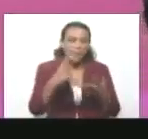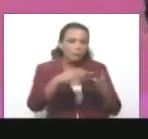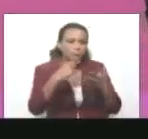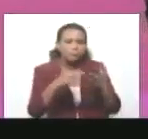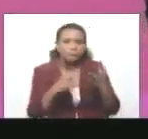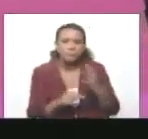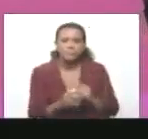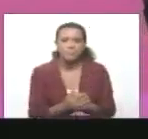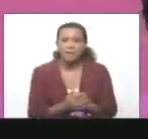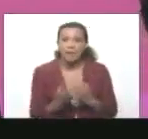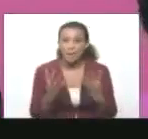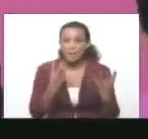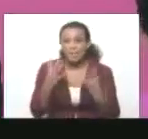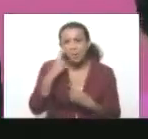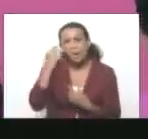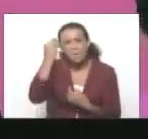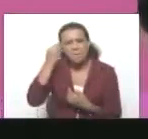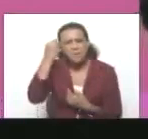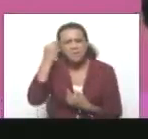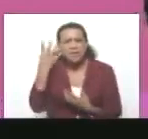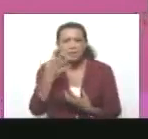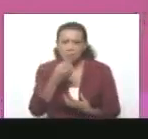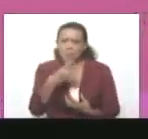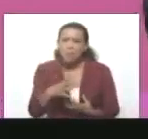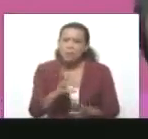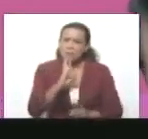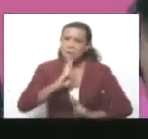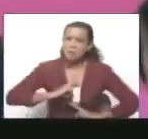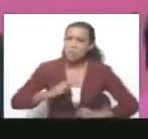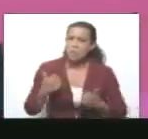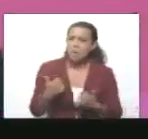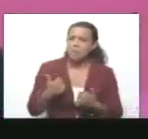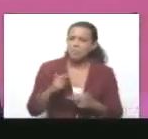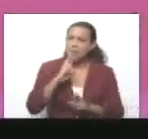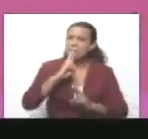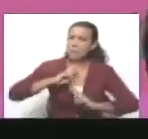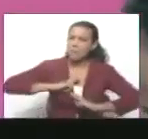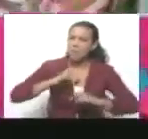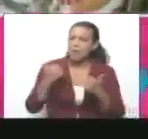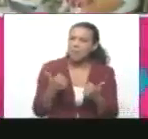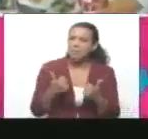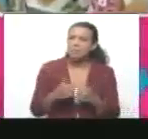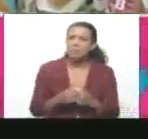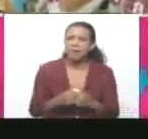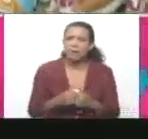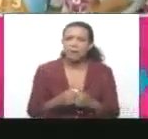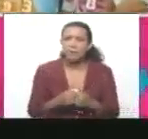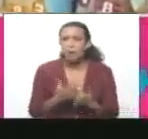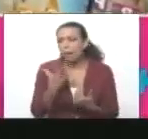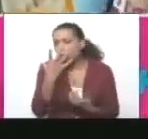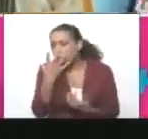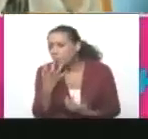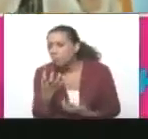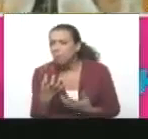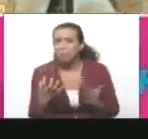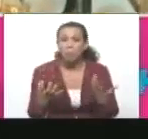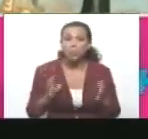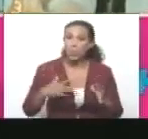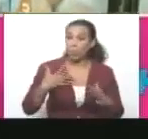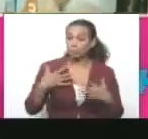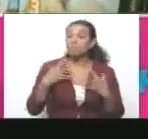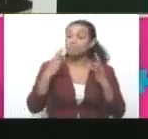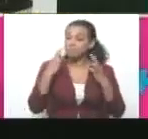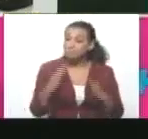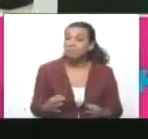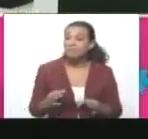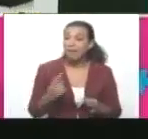que pensábamos que iba a tener muy buenos resultados y no estamos desilusionados, al contrario,